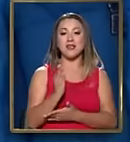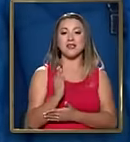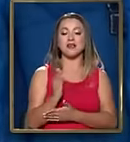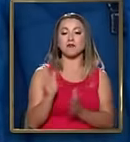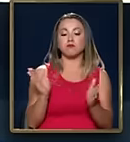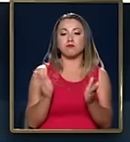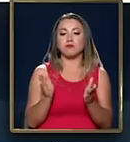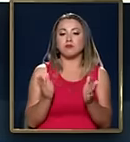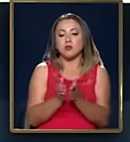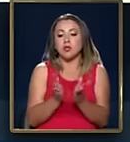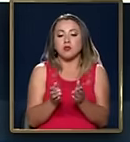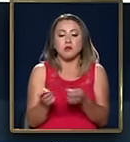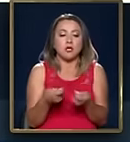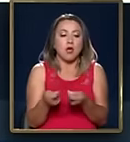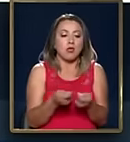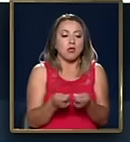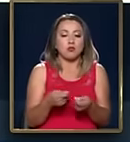pequeño mercado.